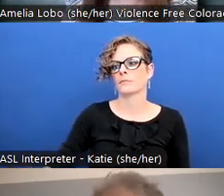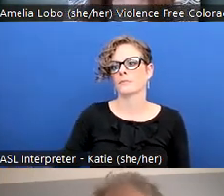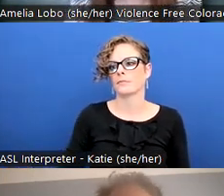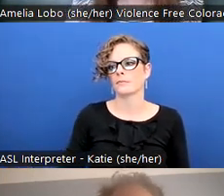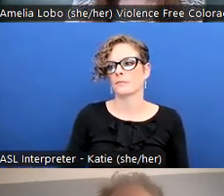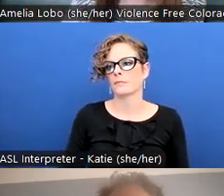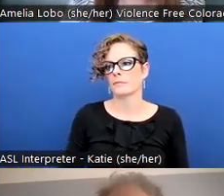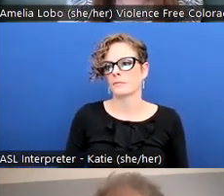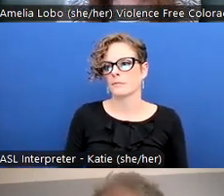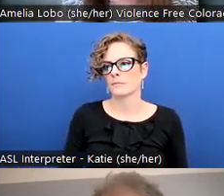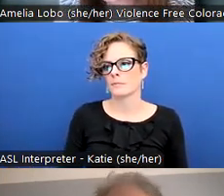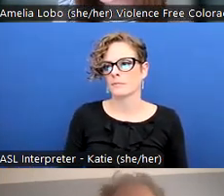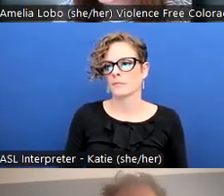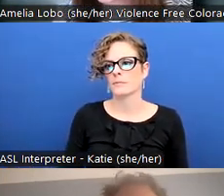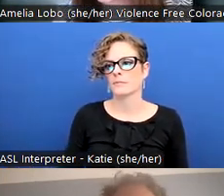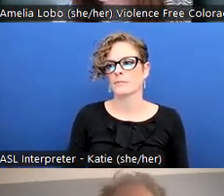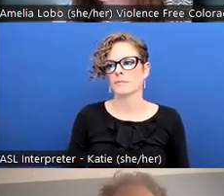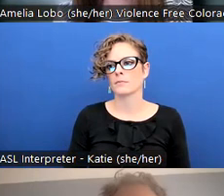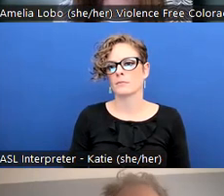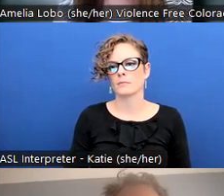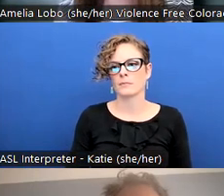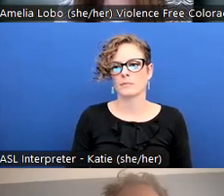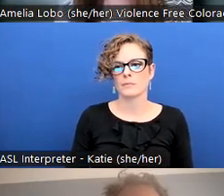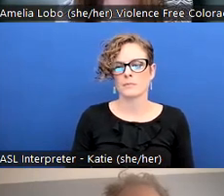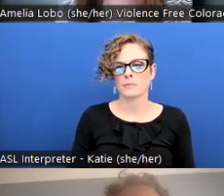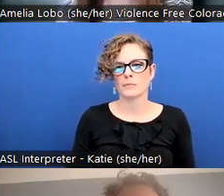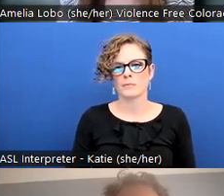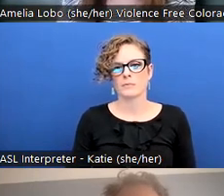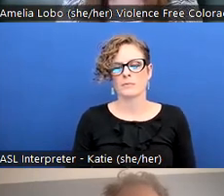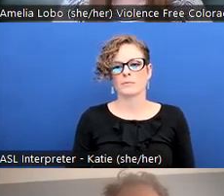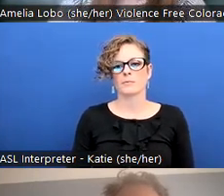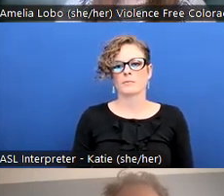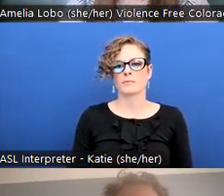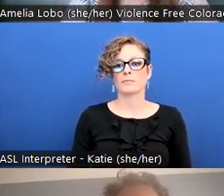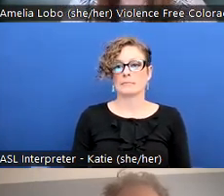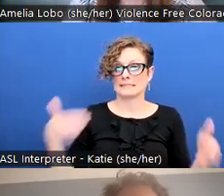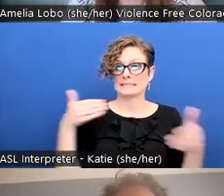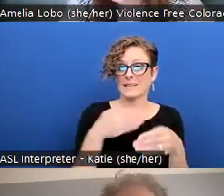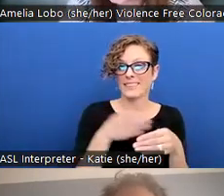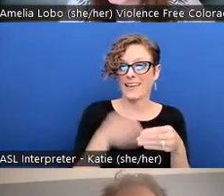entonces sabremos más una vez que hayan extendido ese informe.